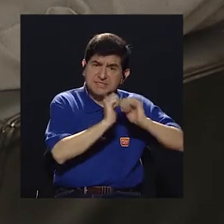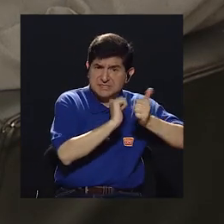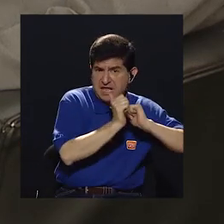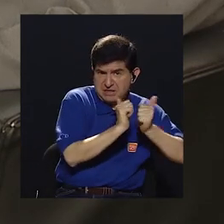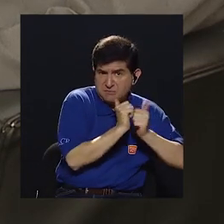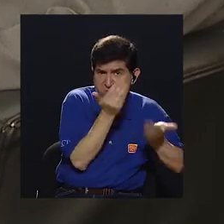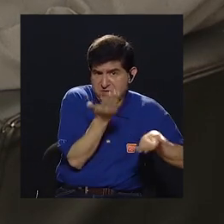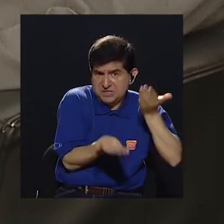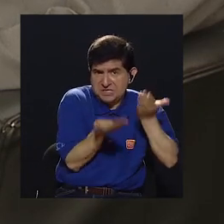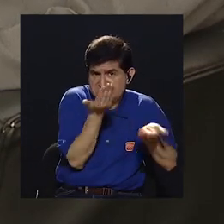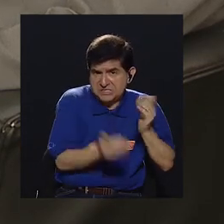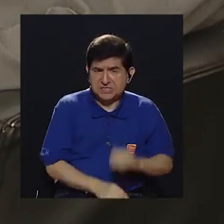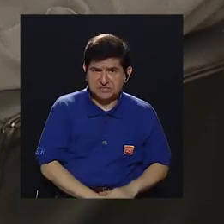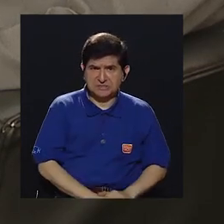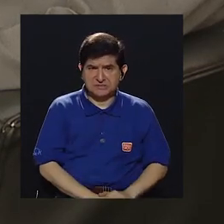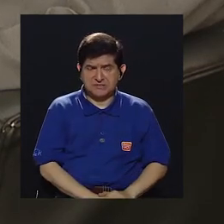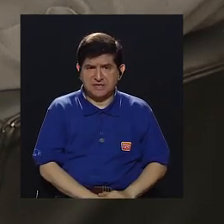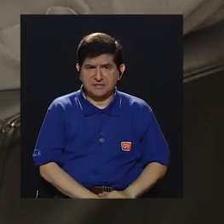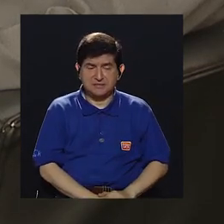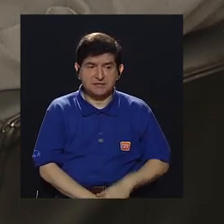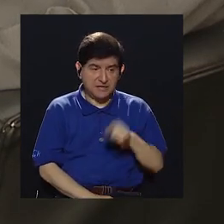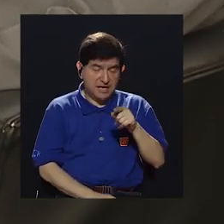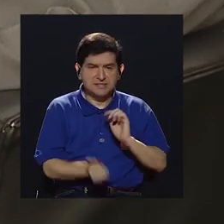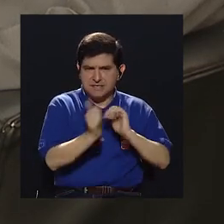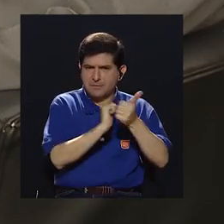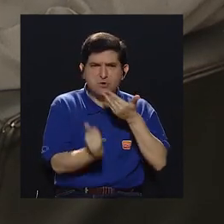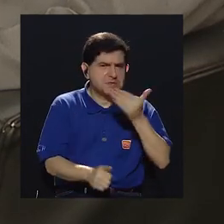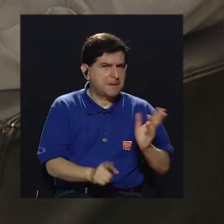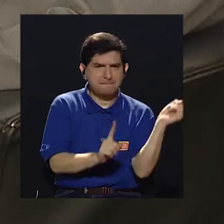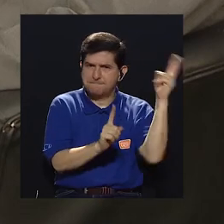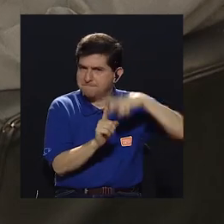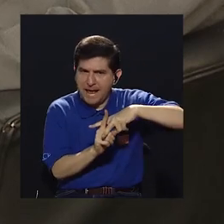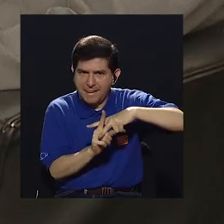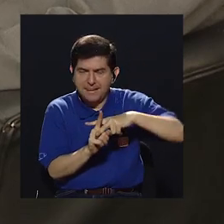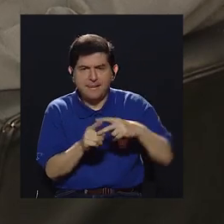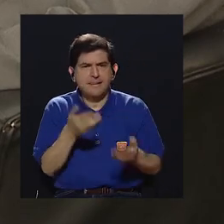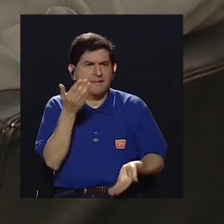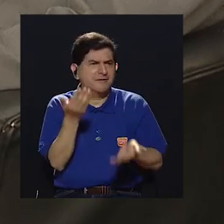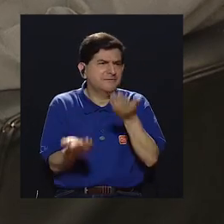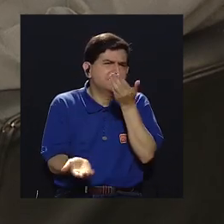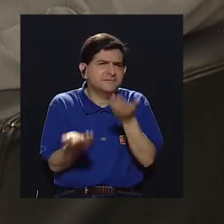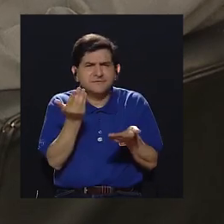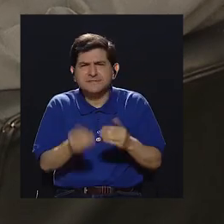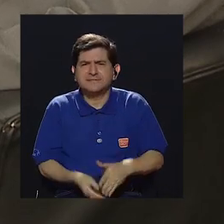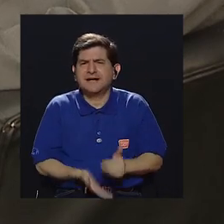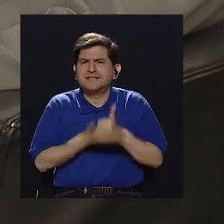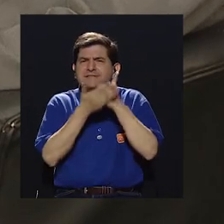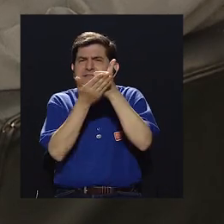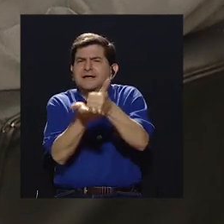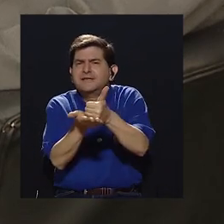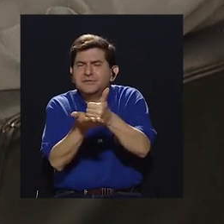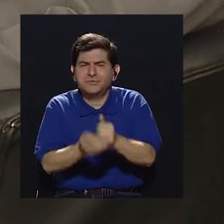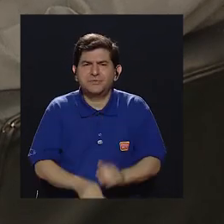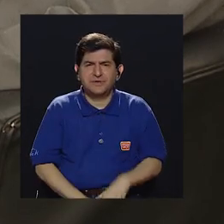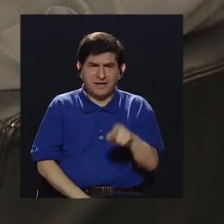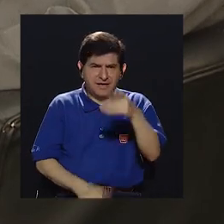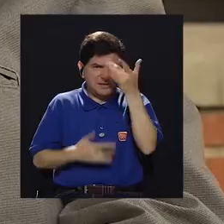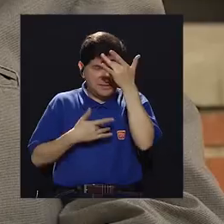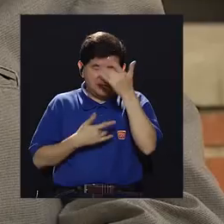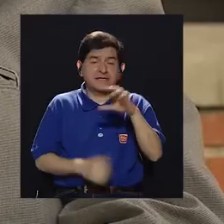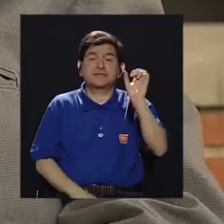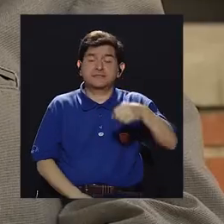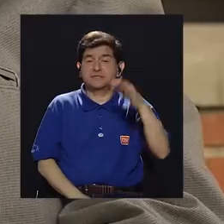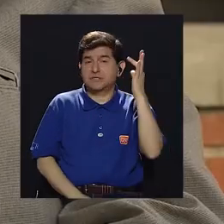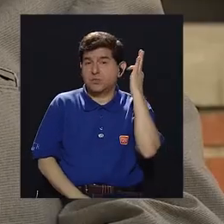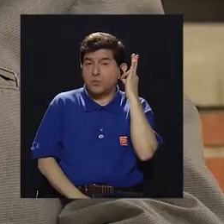que pueda, efectivamente, el deporte mal hecho, ¿verdad? Uh-huh. Que pueda también contribuir a estos... este padecimiento. Sí,